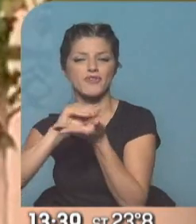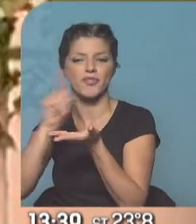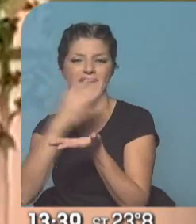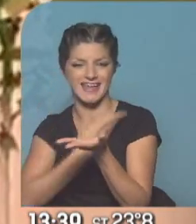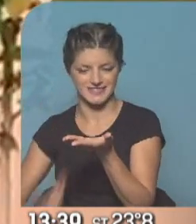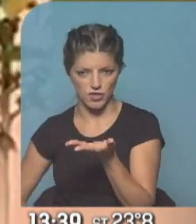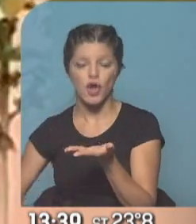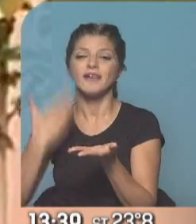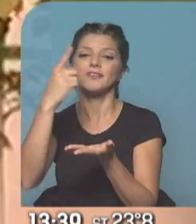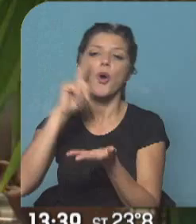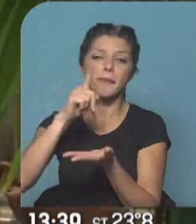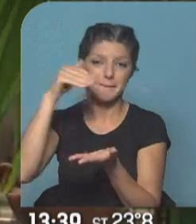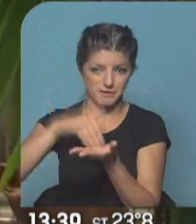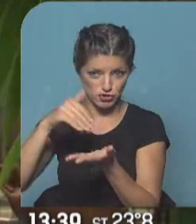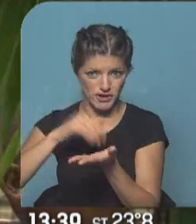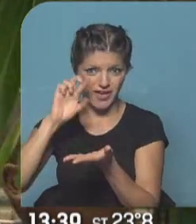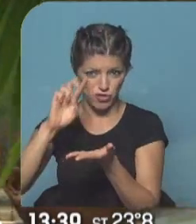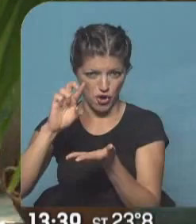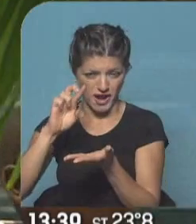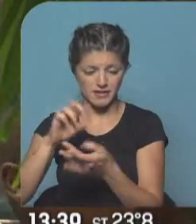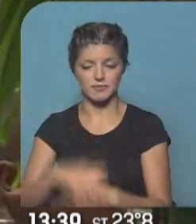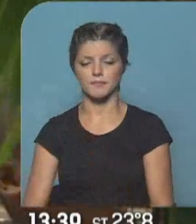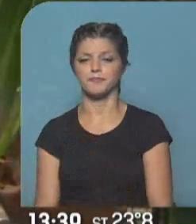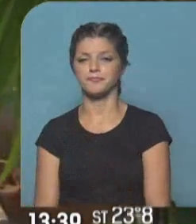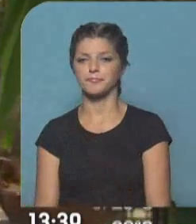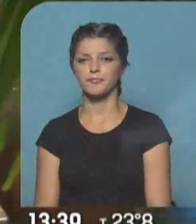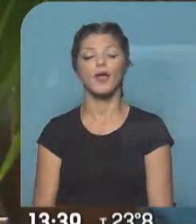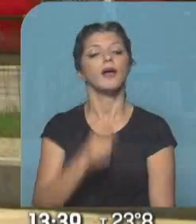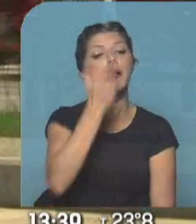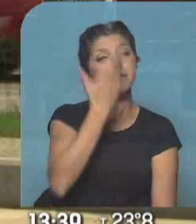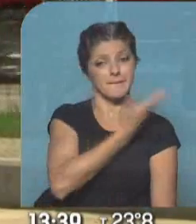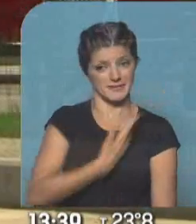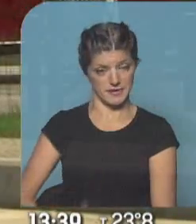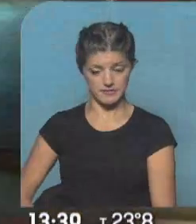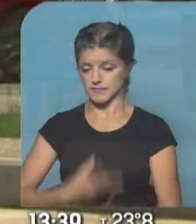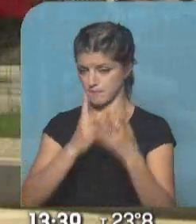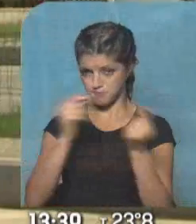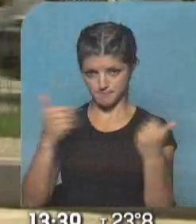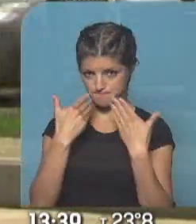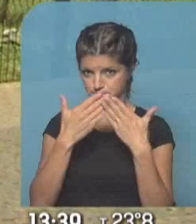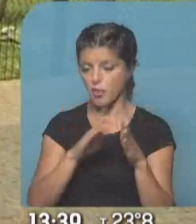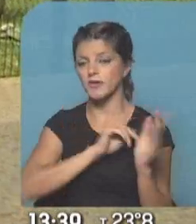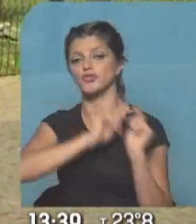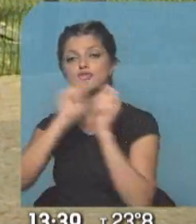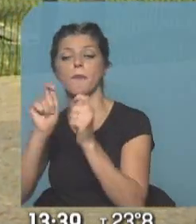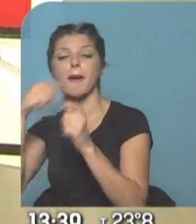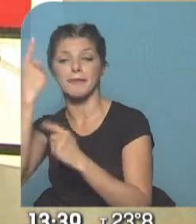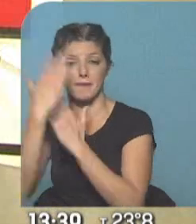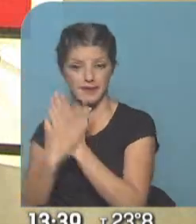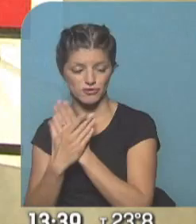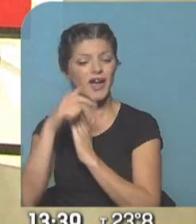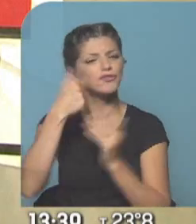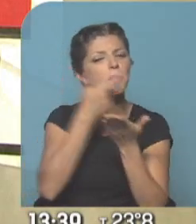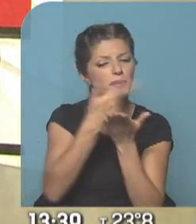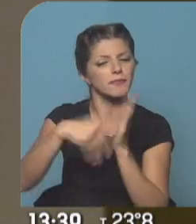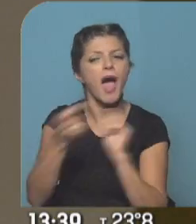$5.000 millones. Aunque el retiro de dos Santos del Ejecutivo marca en cierta forma un cambio de época y se